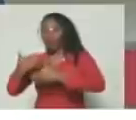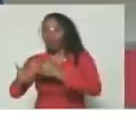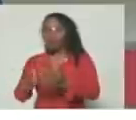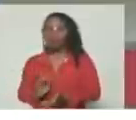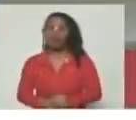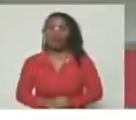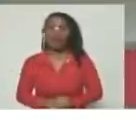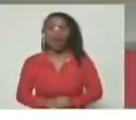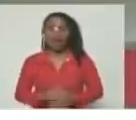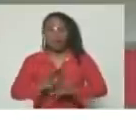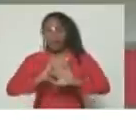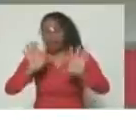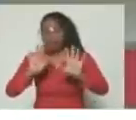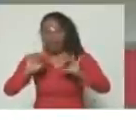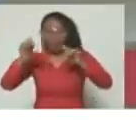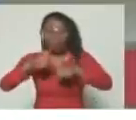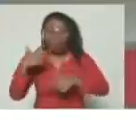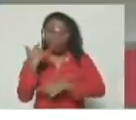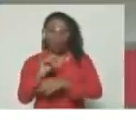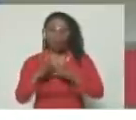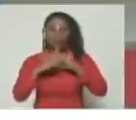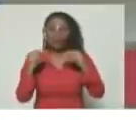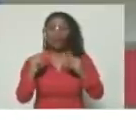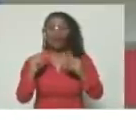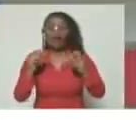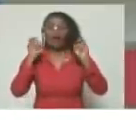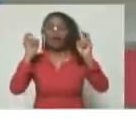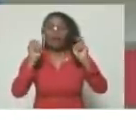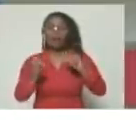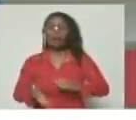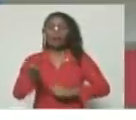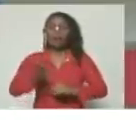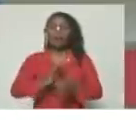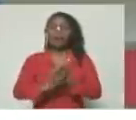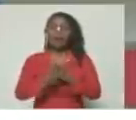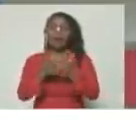Ya hoy tenemos todos los elementos en las manos, diputado Luis Parra.